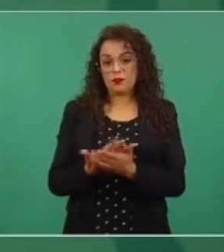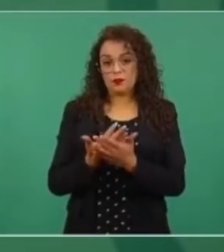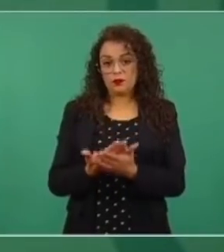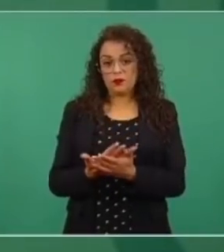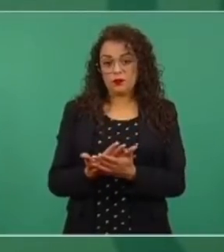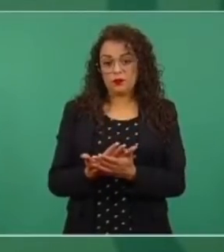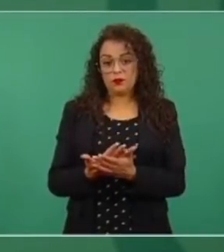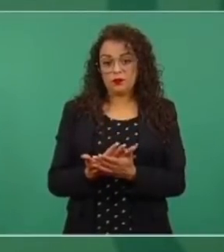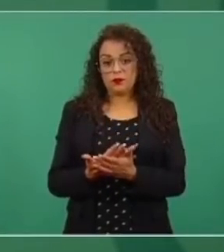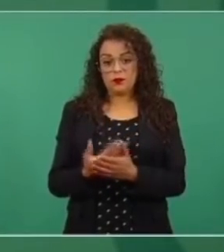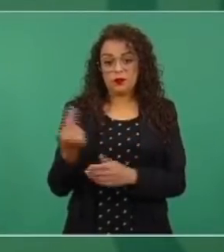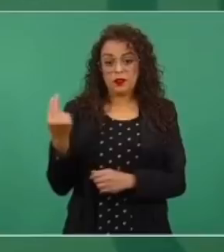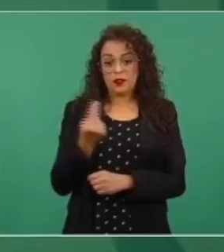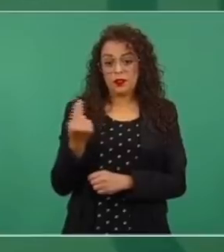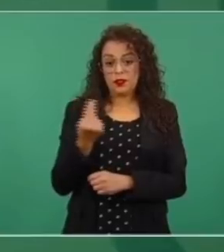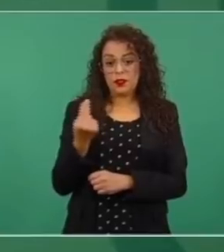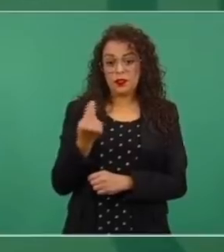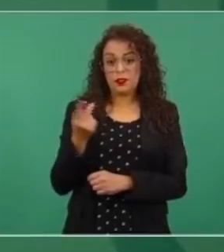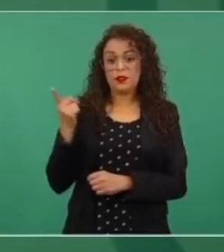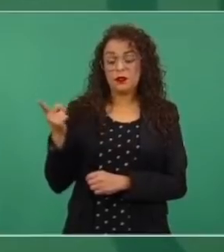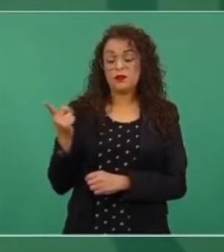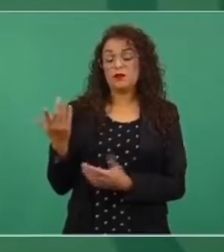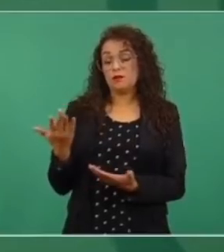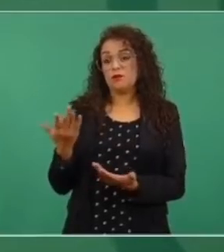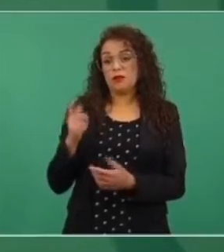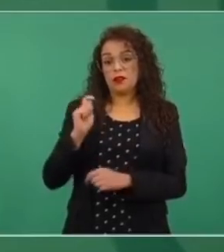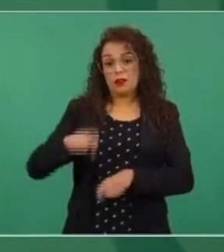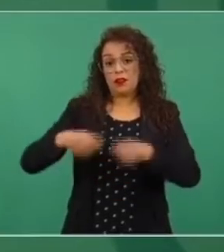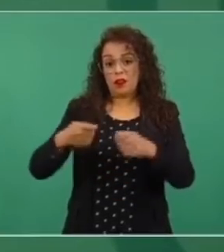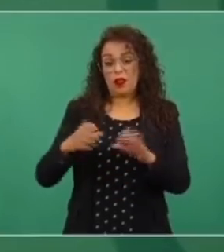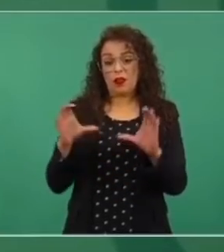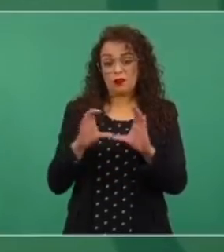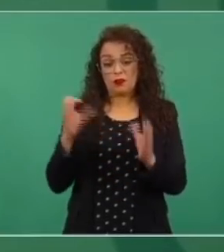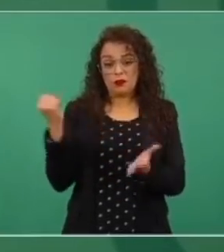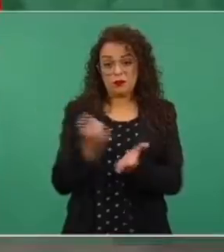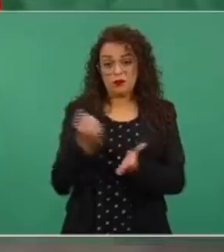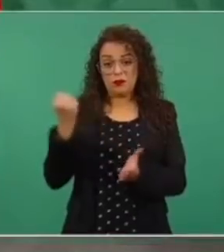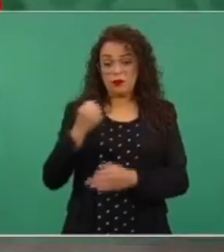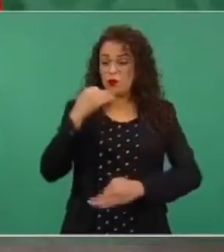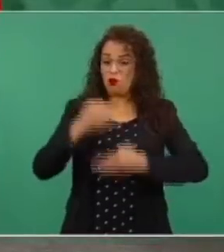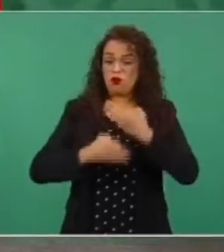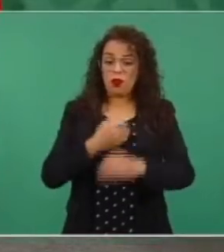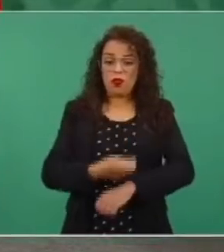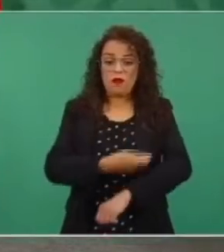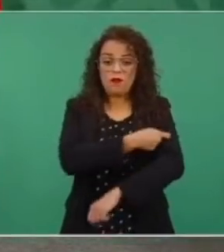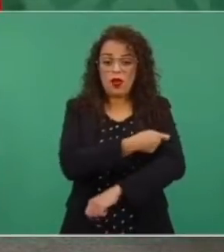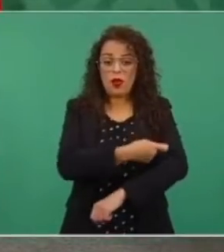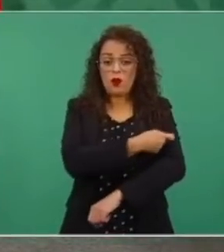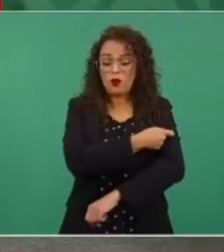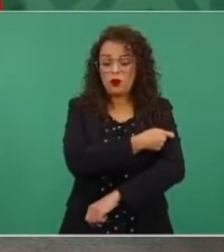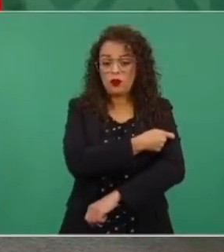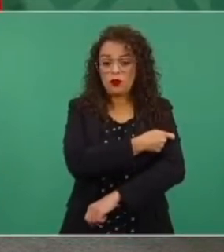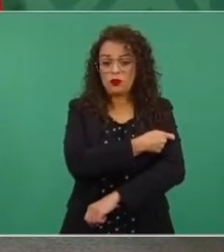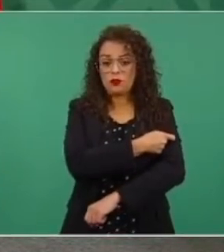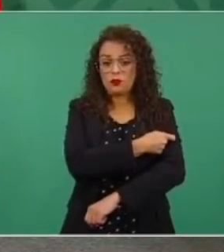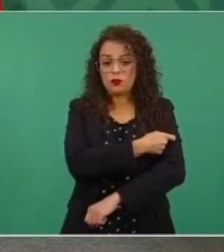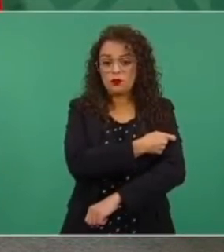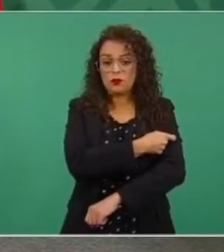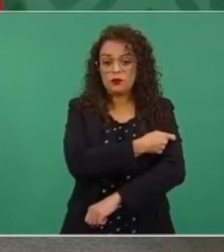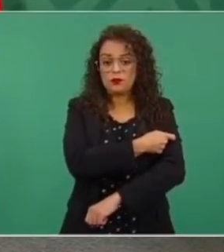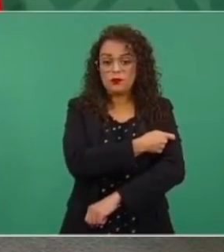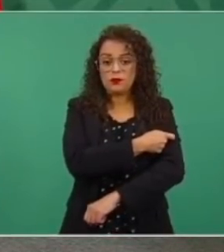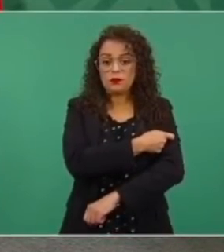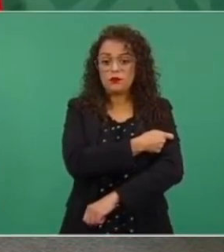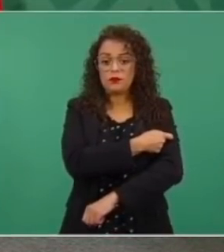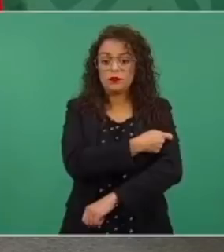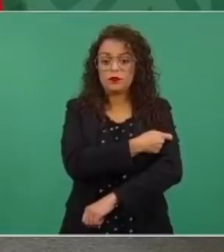que resuelvan sobre la certificación de todas las vacunas, y lo que consideramos